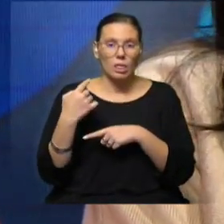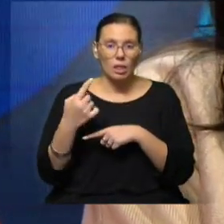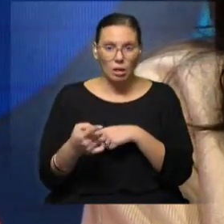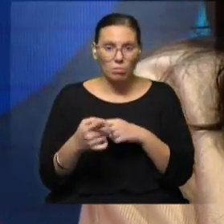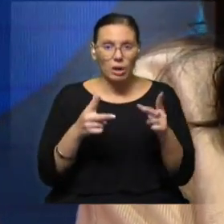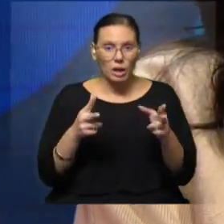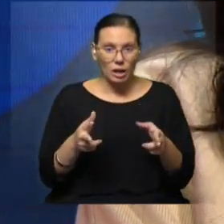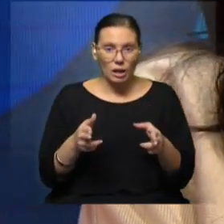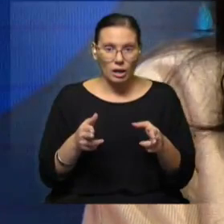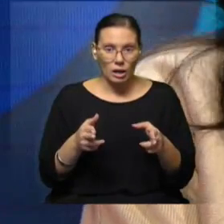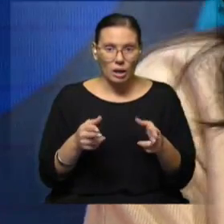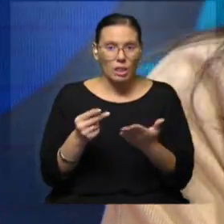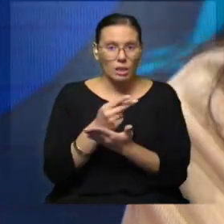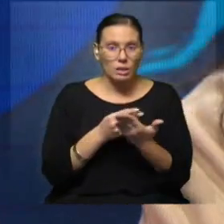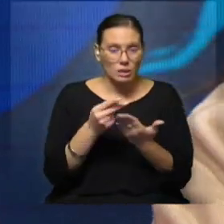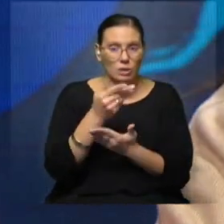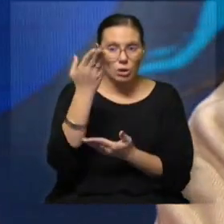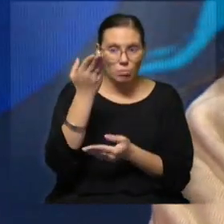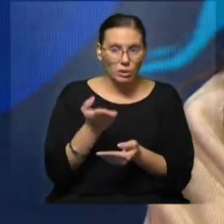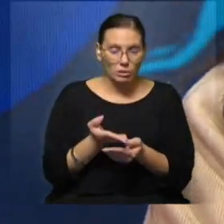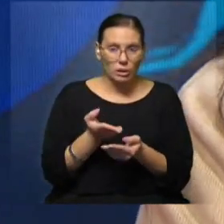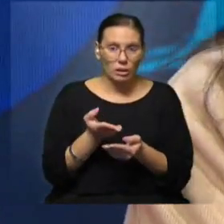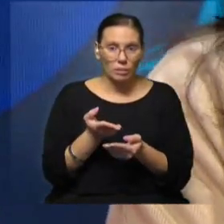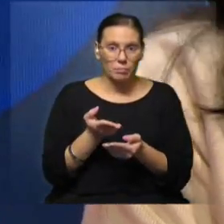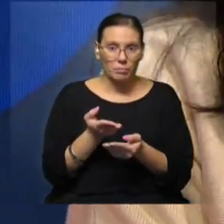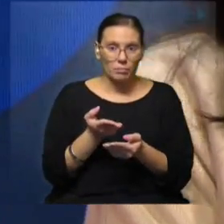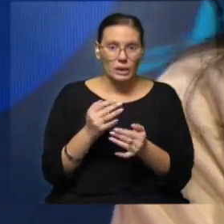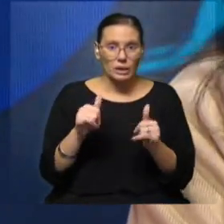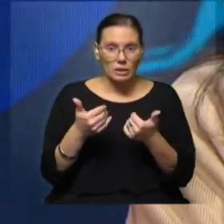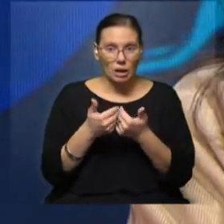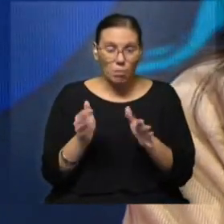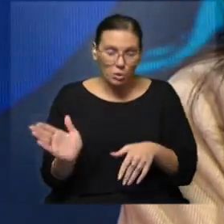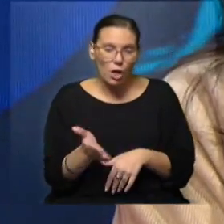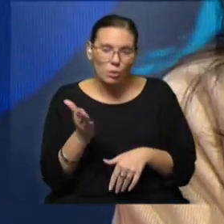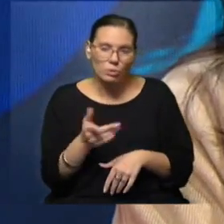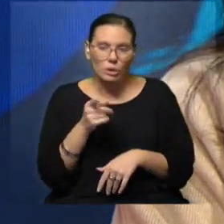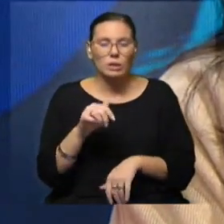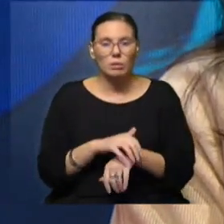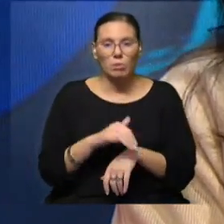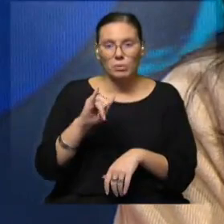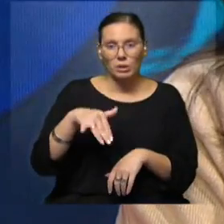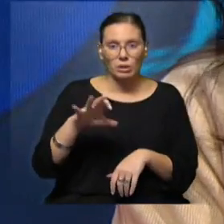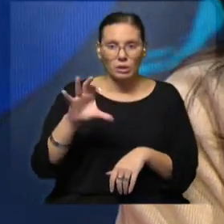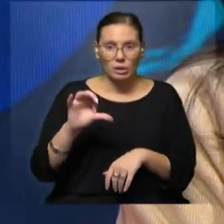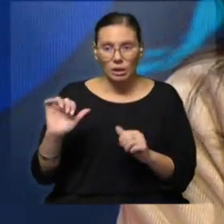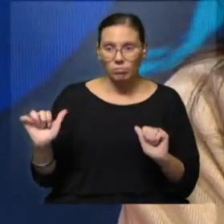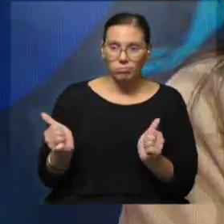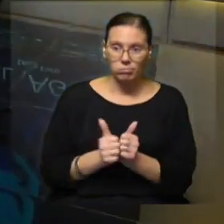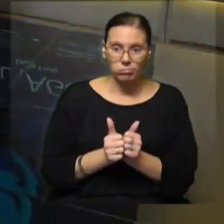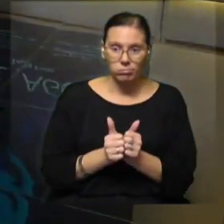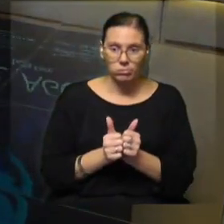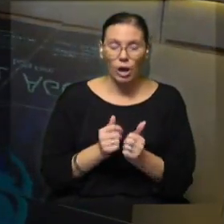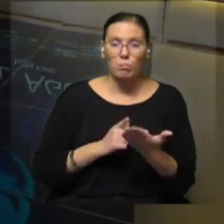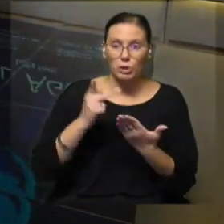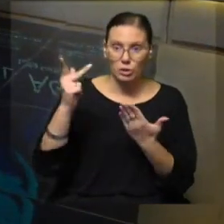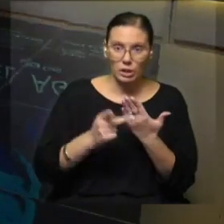la etapa de diseño de personajes, ya empezaba producción, y en ese momento Inés se une al